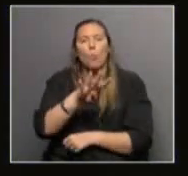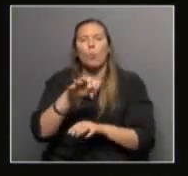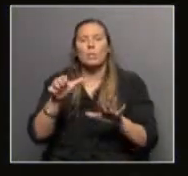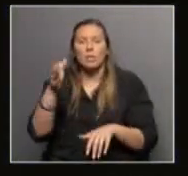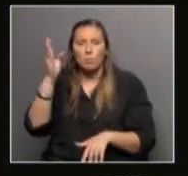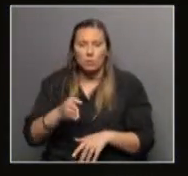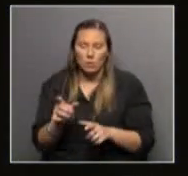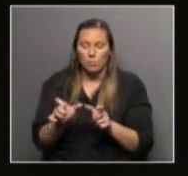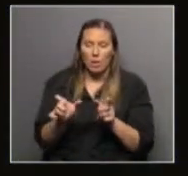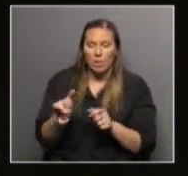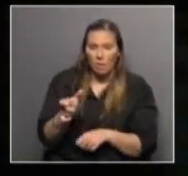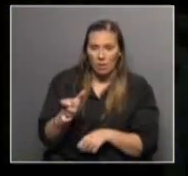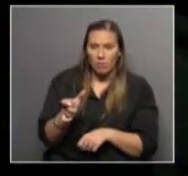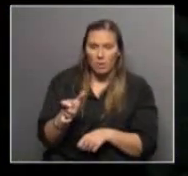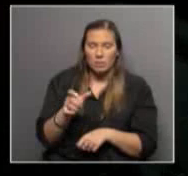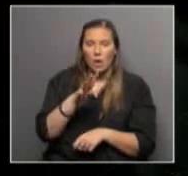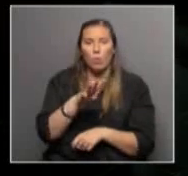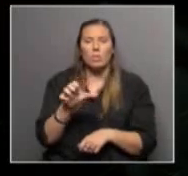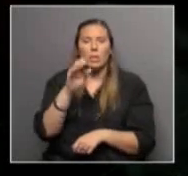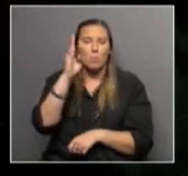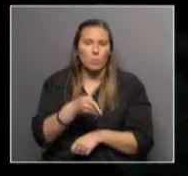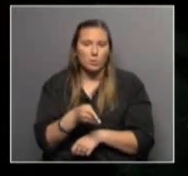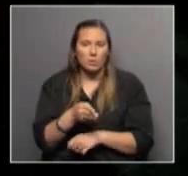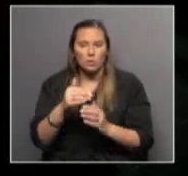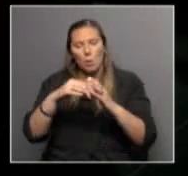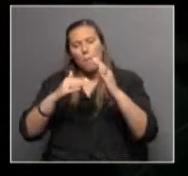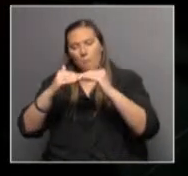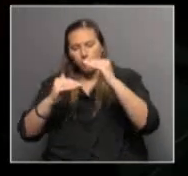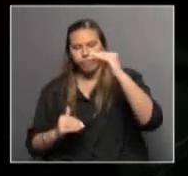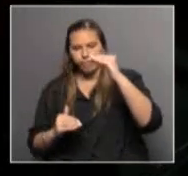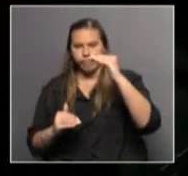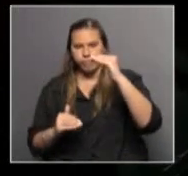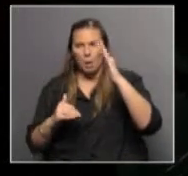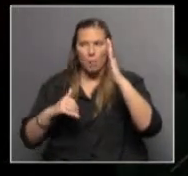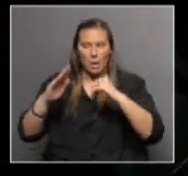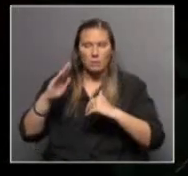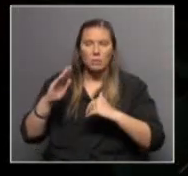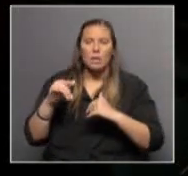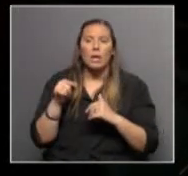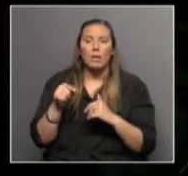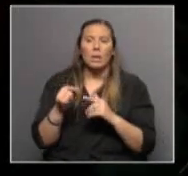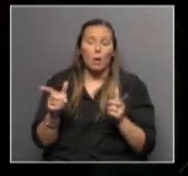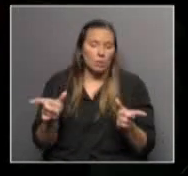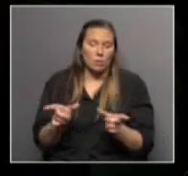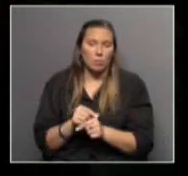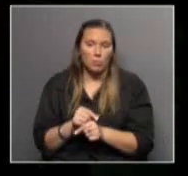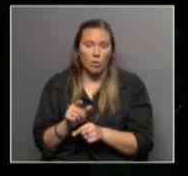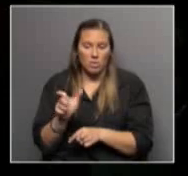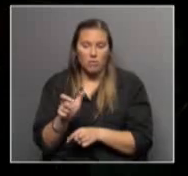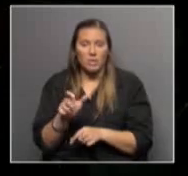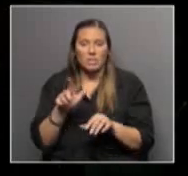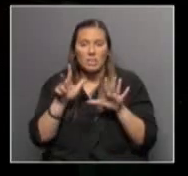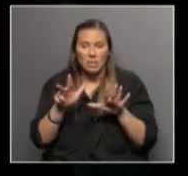se había una distancia de 46 por ciento entre el quintil más bajo y el quintil más alto que se cerró y ahora la diferencia es un